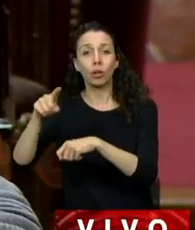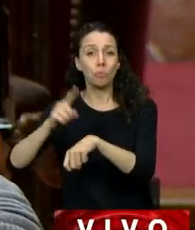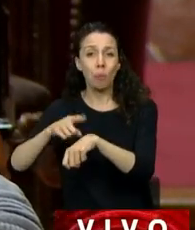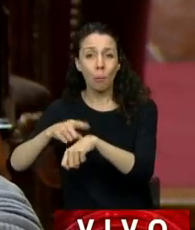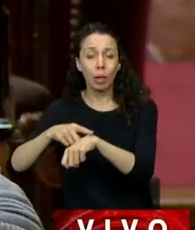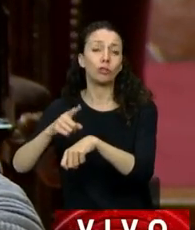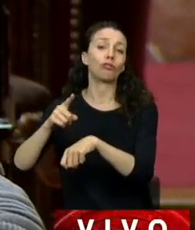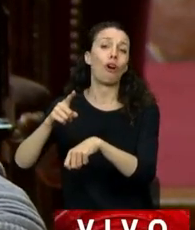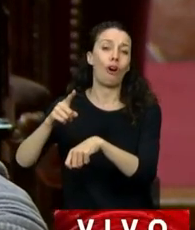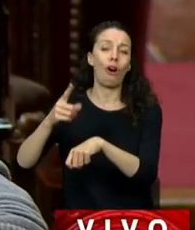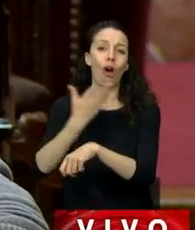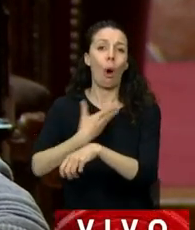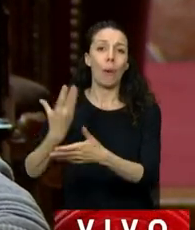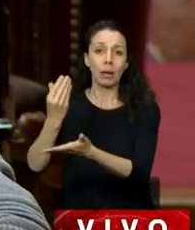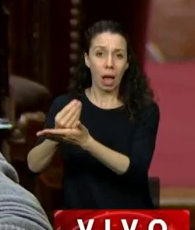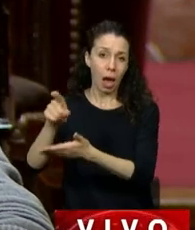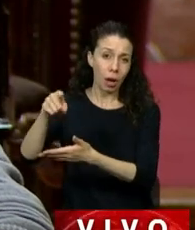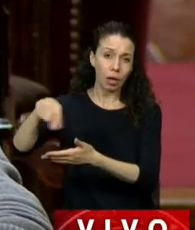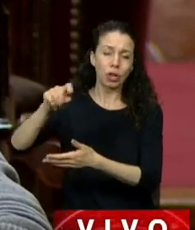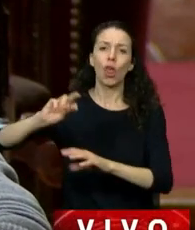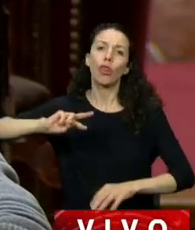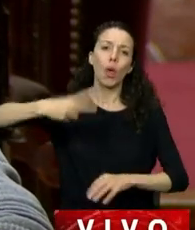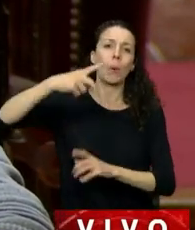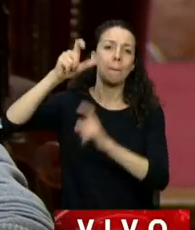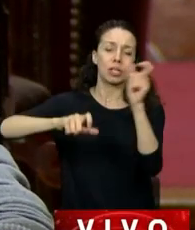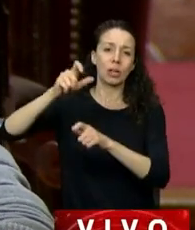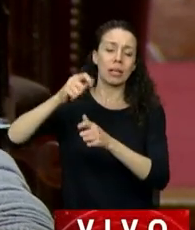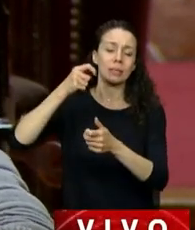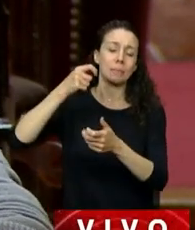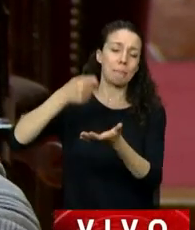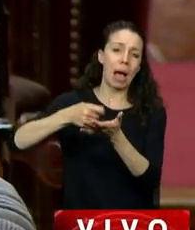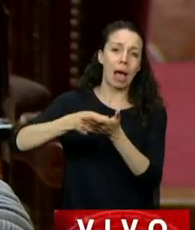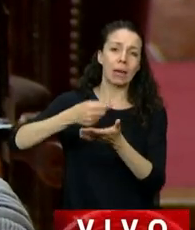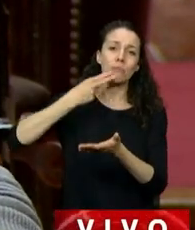de trabajadoras y trabajadores que pagaban el impuesto al salario. Por eso